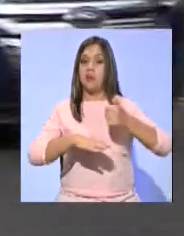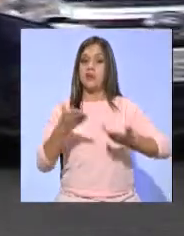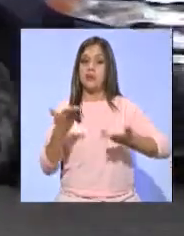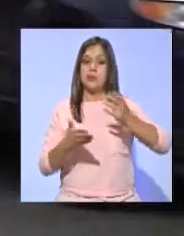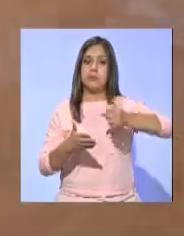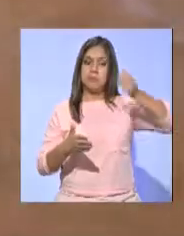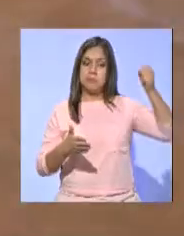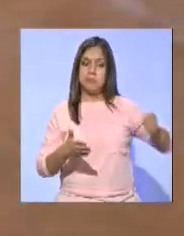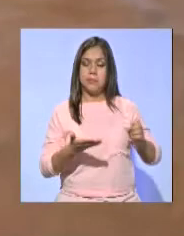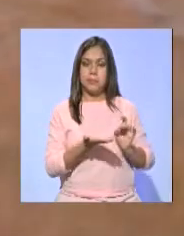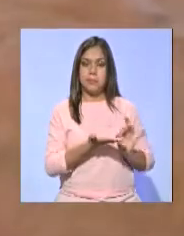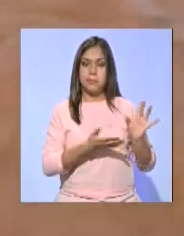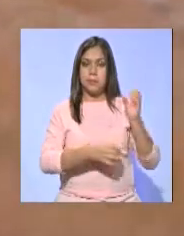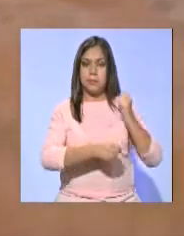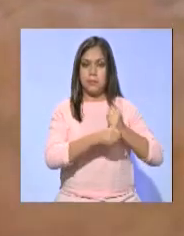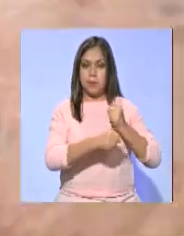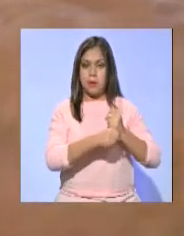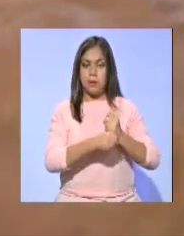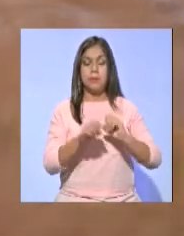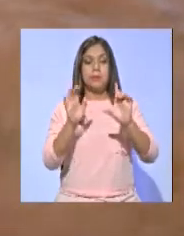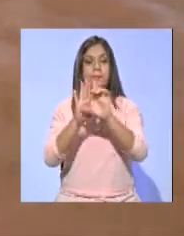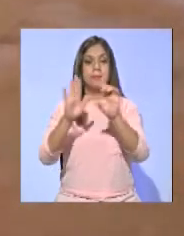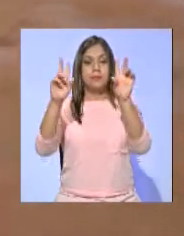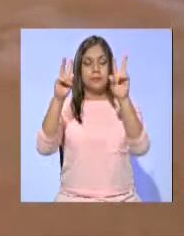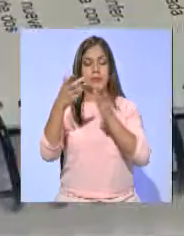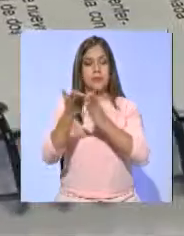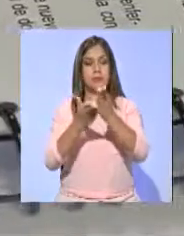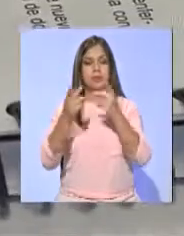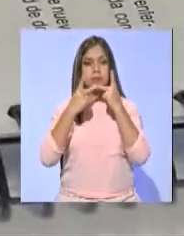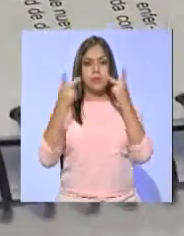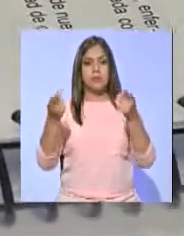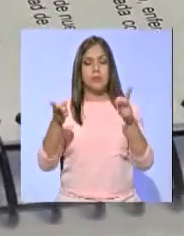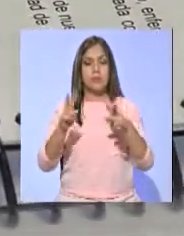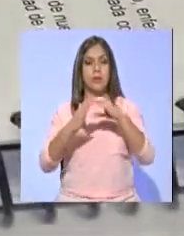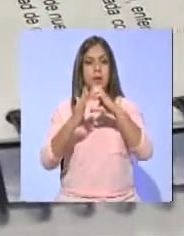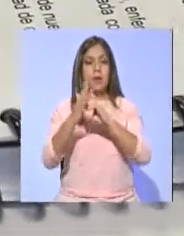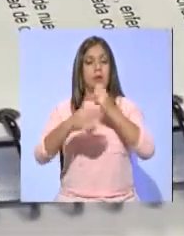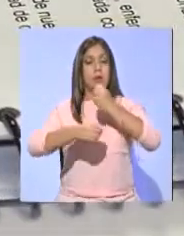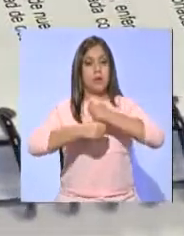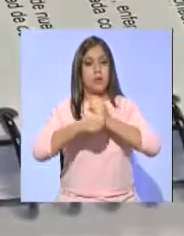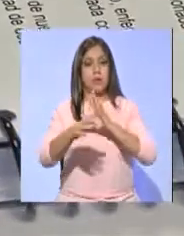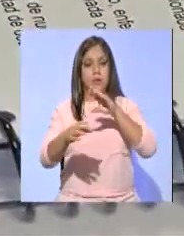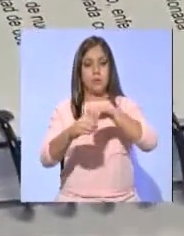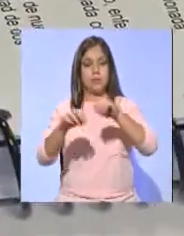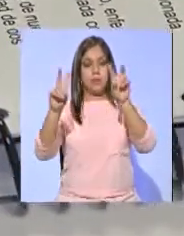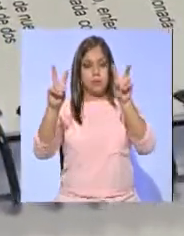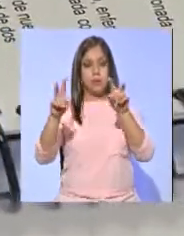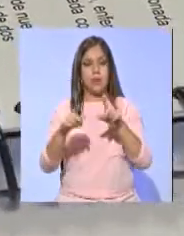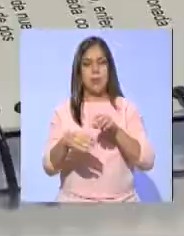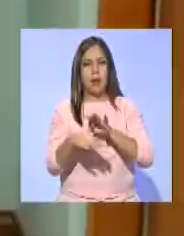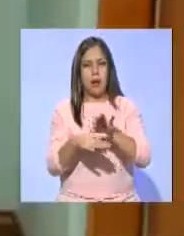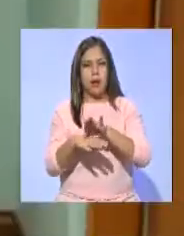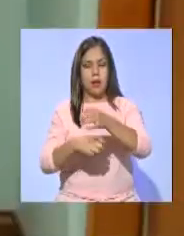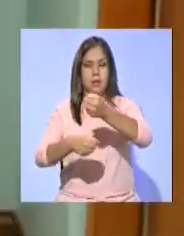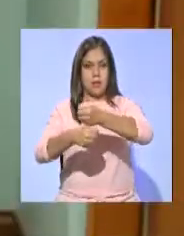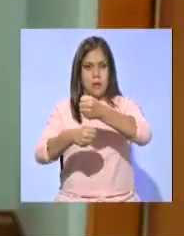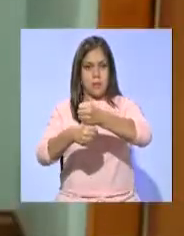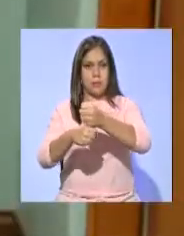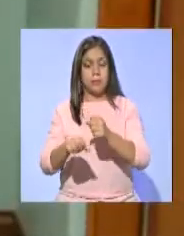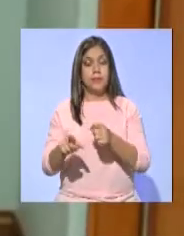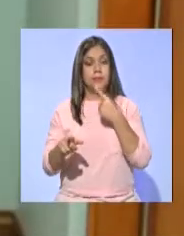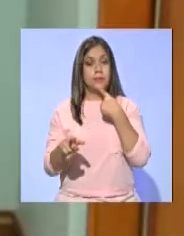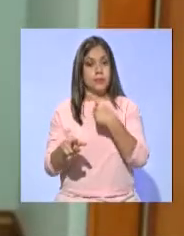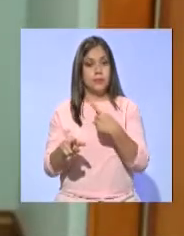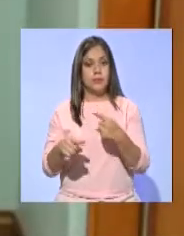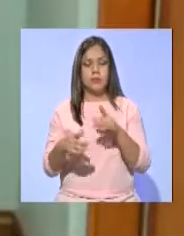destitución. Tanto en la Ley Orgánica de Servicio Público como en el Código de Trabajo se introdujo el término acoso laboral, definido